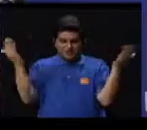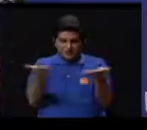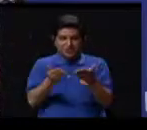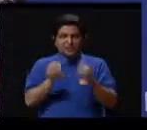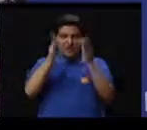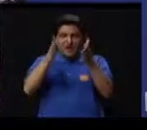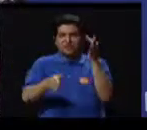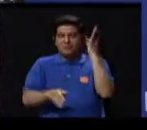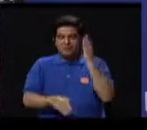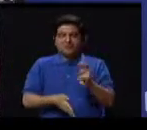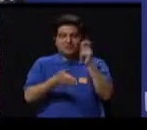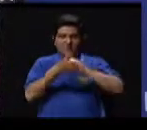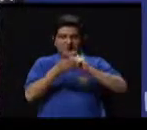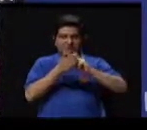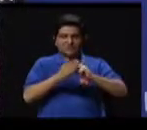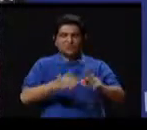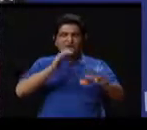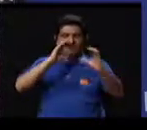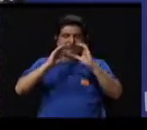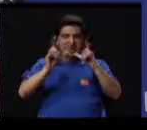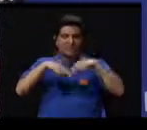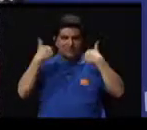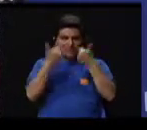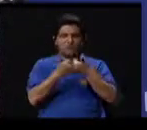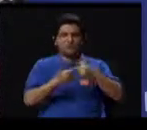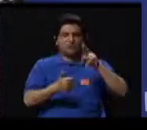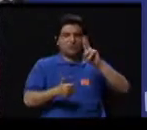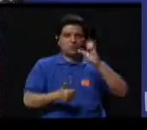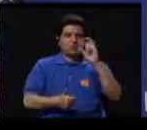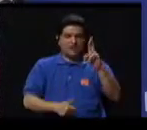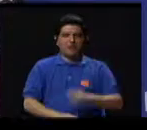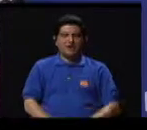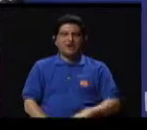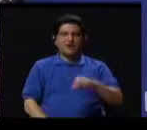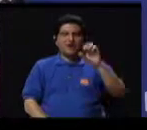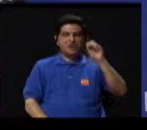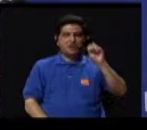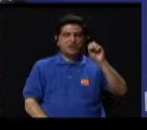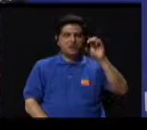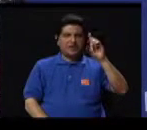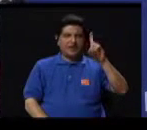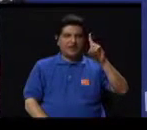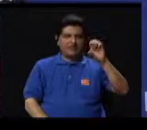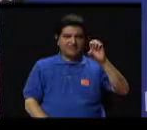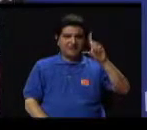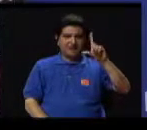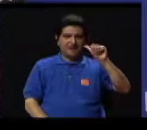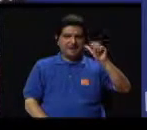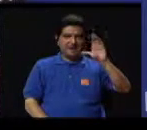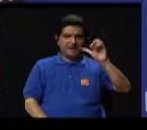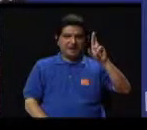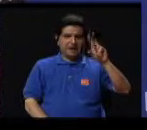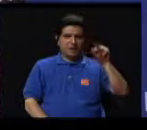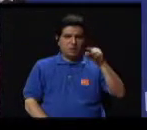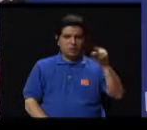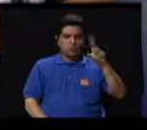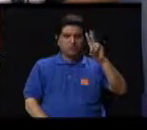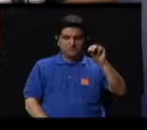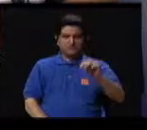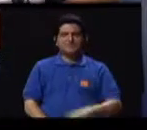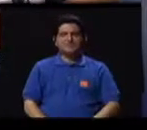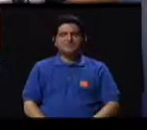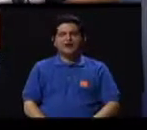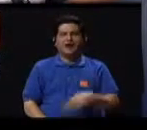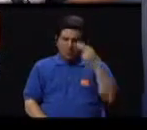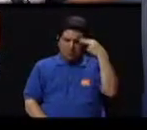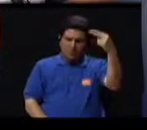bienvenida a la profesora de la Escuela de Comunicación Colectiva de la Universidad de Costa Rica, Sonia de la Cruz Malabasi. Bienvenida, Sonia. ¿Qué tal? Un gusto estar aquí, un honor. Muchas